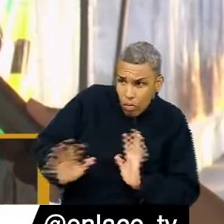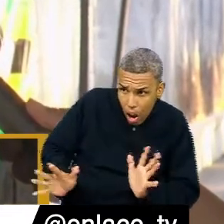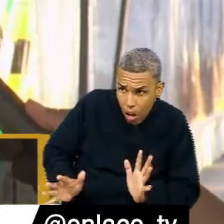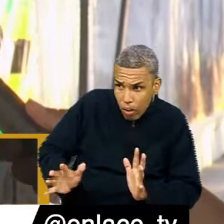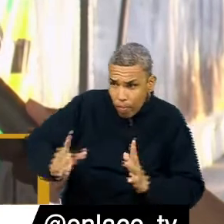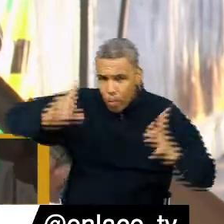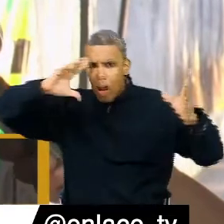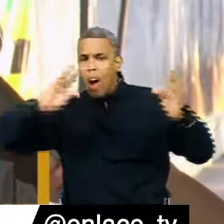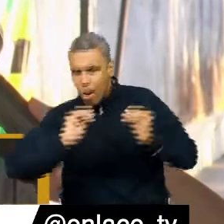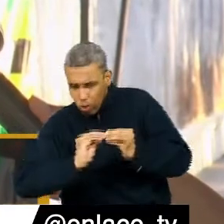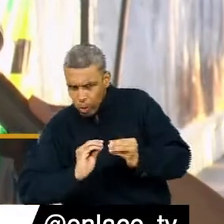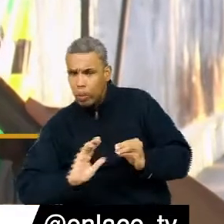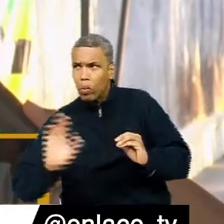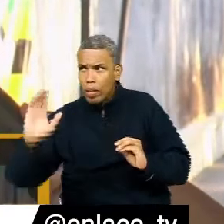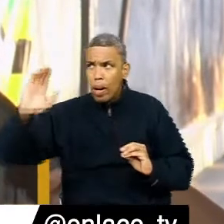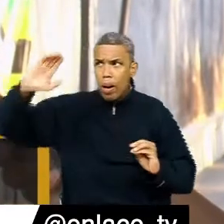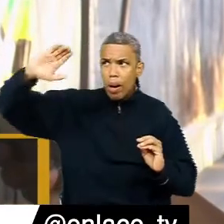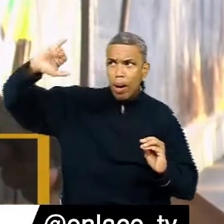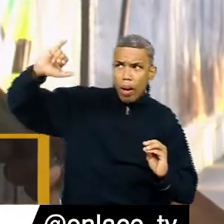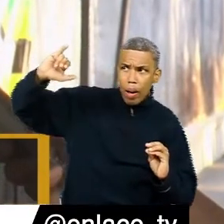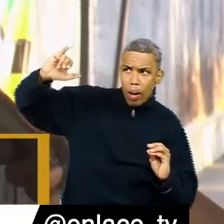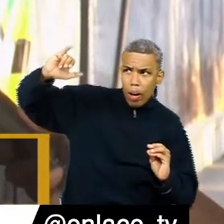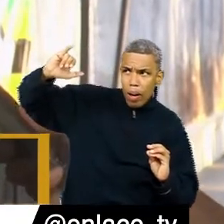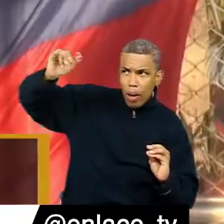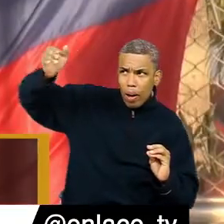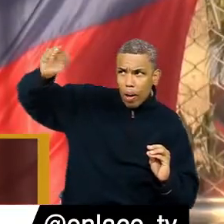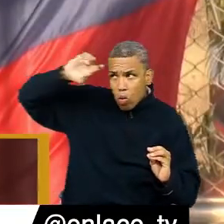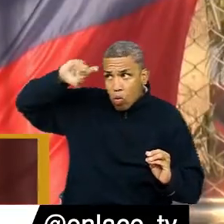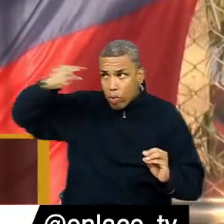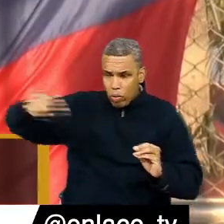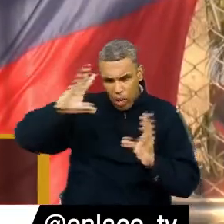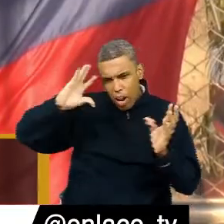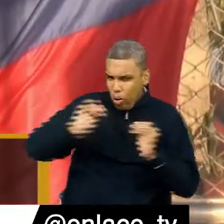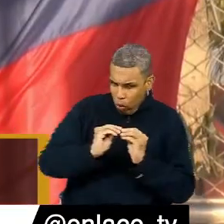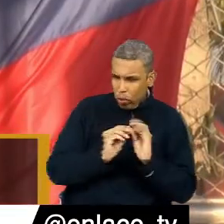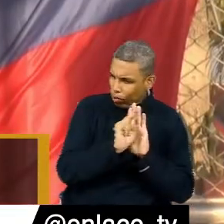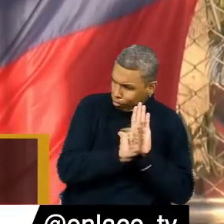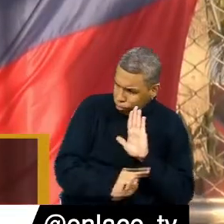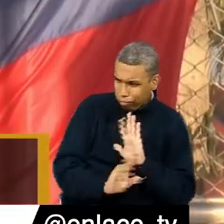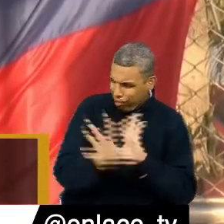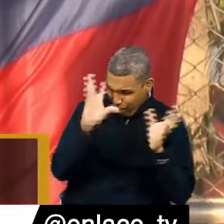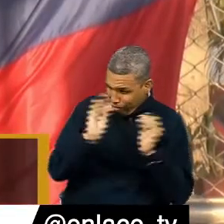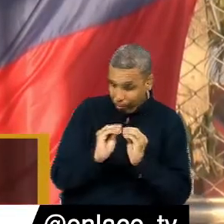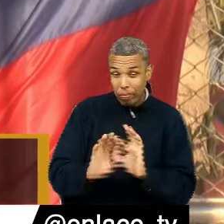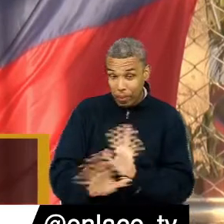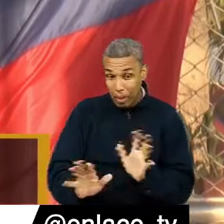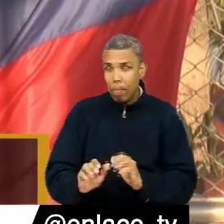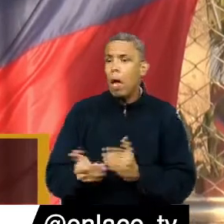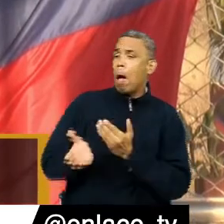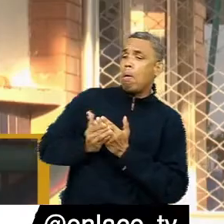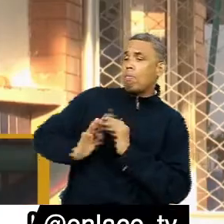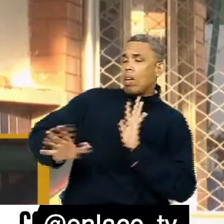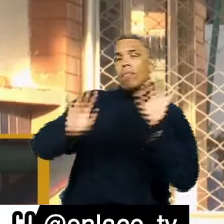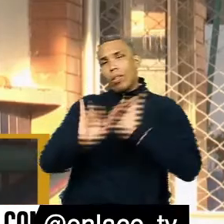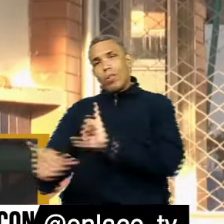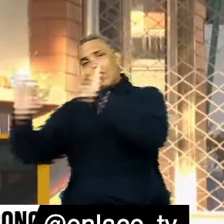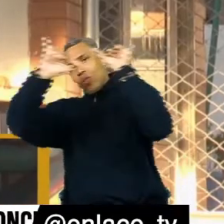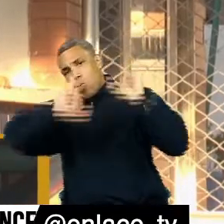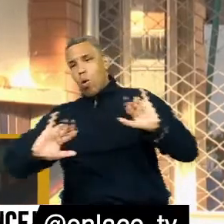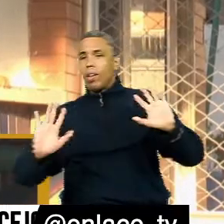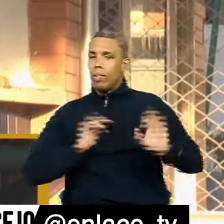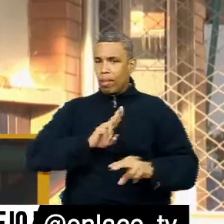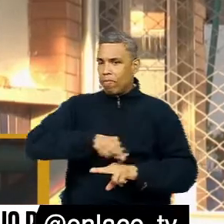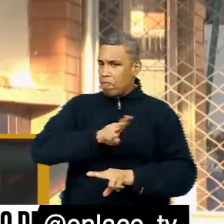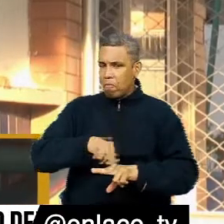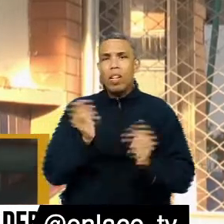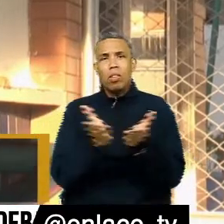en Bogotá se direcciona y levantamos todo el resto del país. A pesar de la prolongación de esta crisis, los propios sindicalistas tienen confianza en que durante la presente